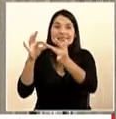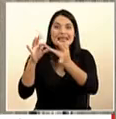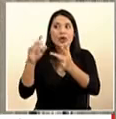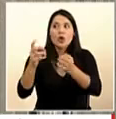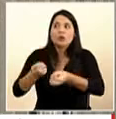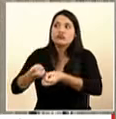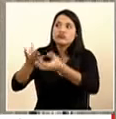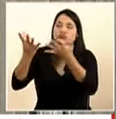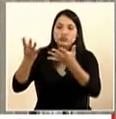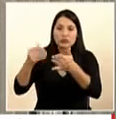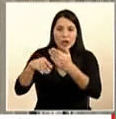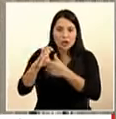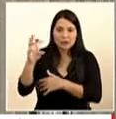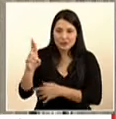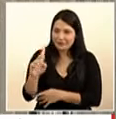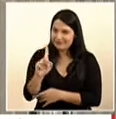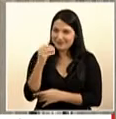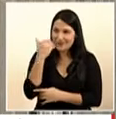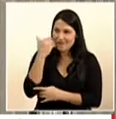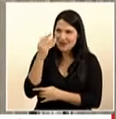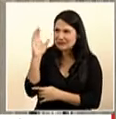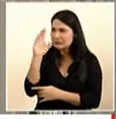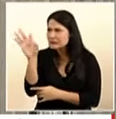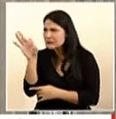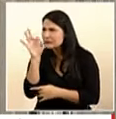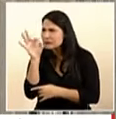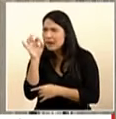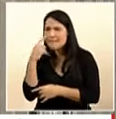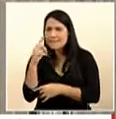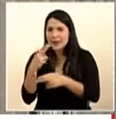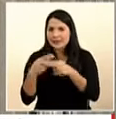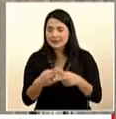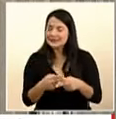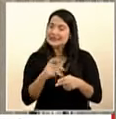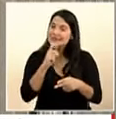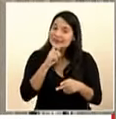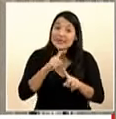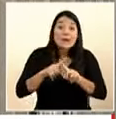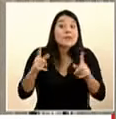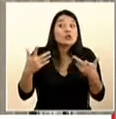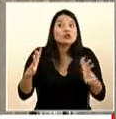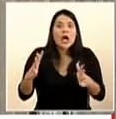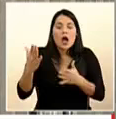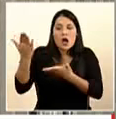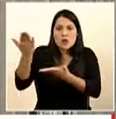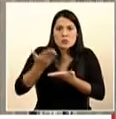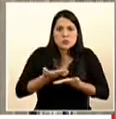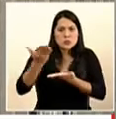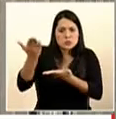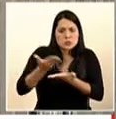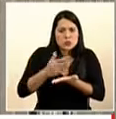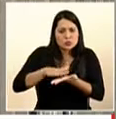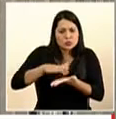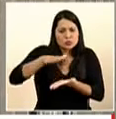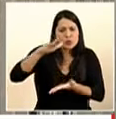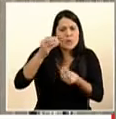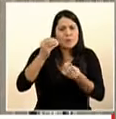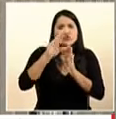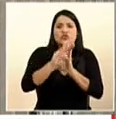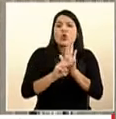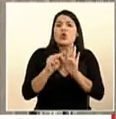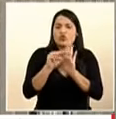de sustituir pero hemos recibido una gran cantidad de currículums solo para dar un ejemplo el cenard